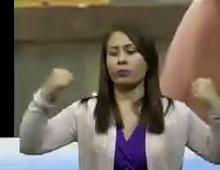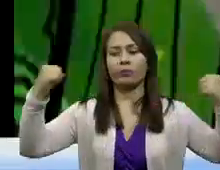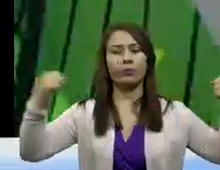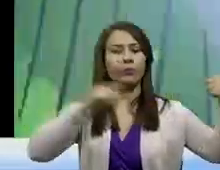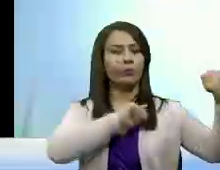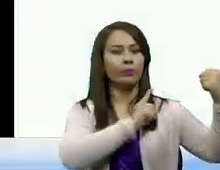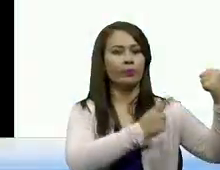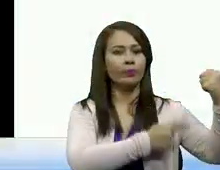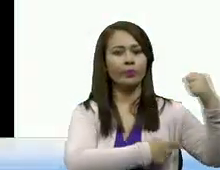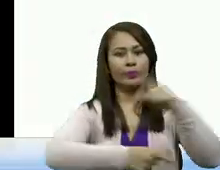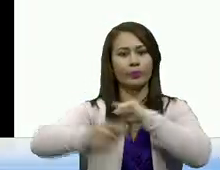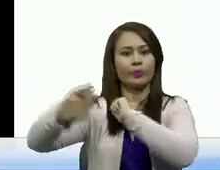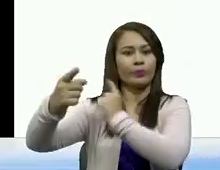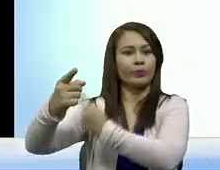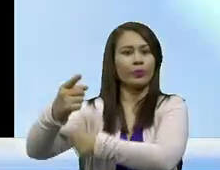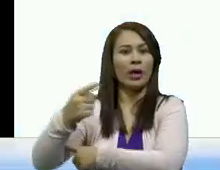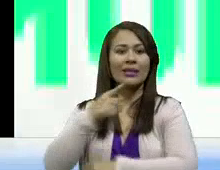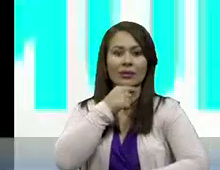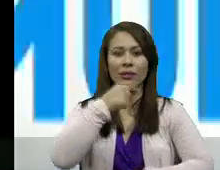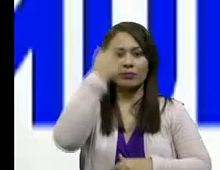chamanes.